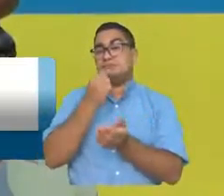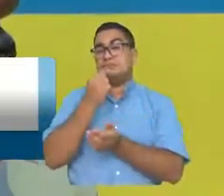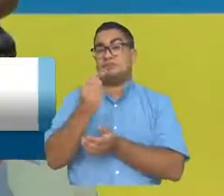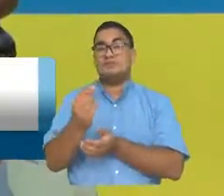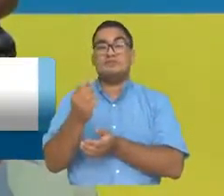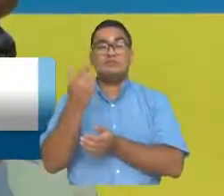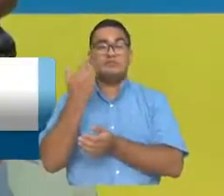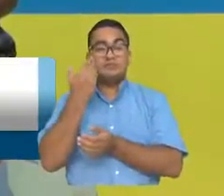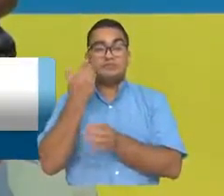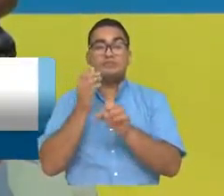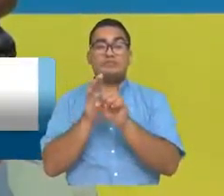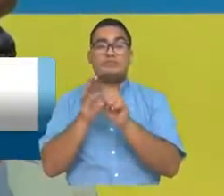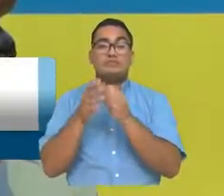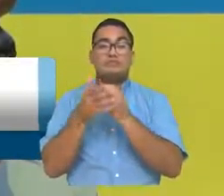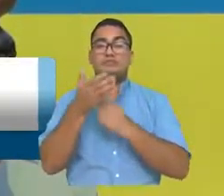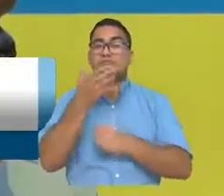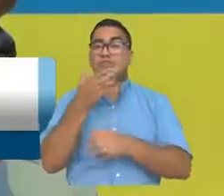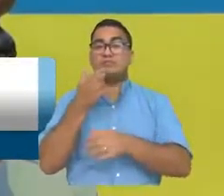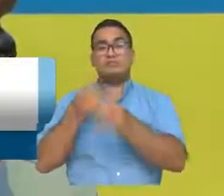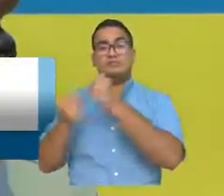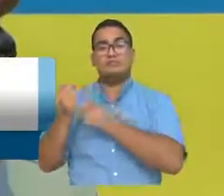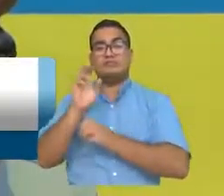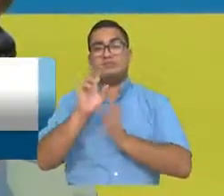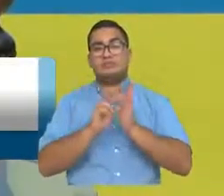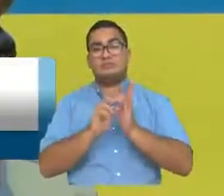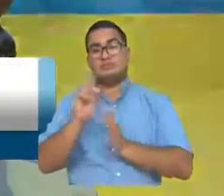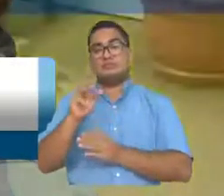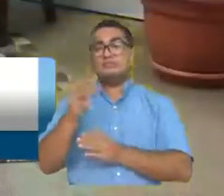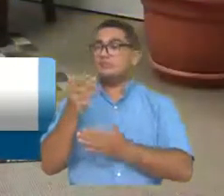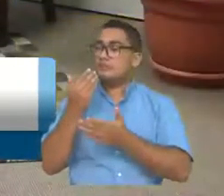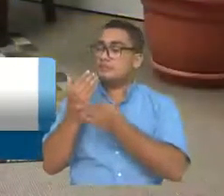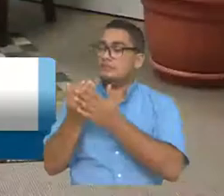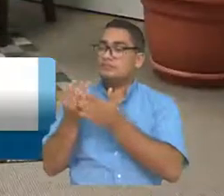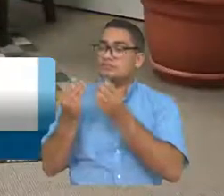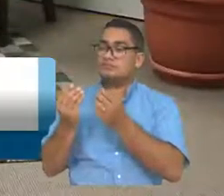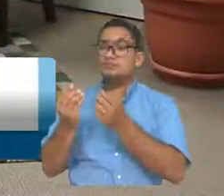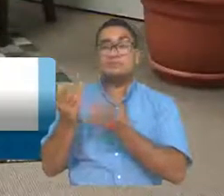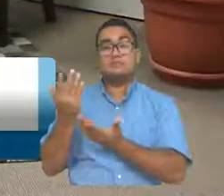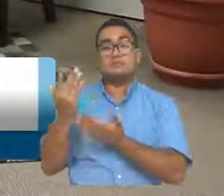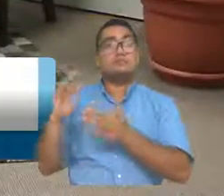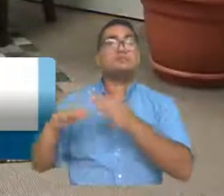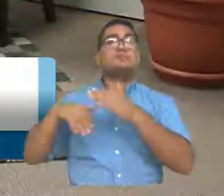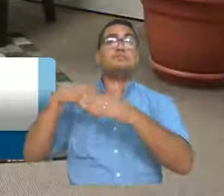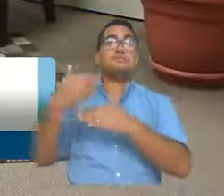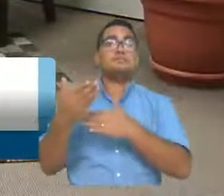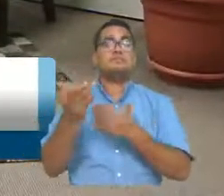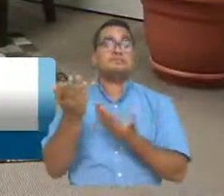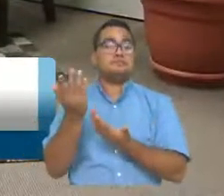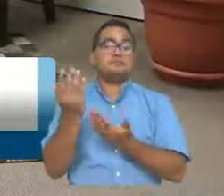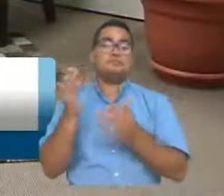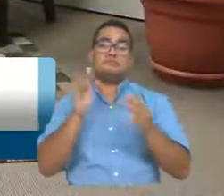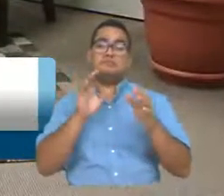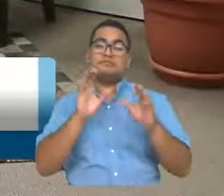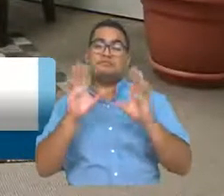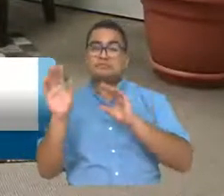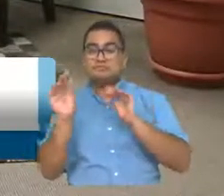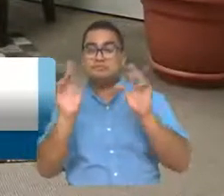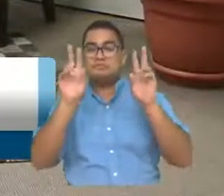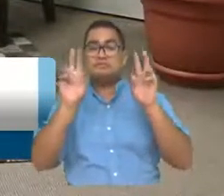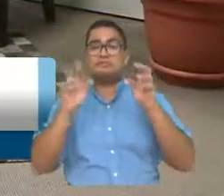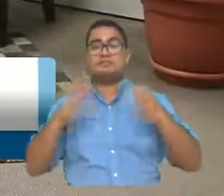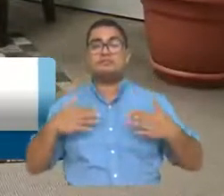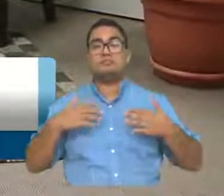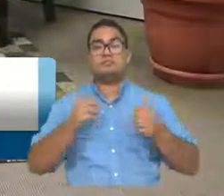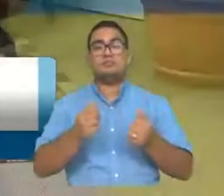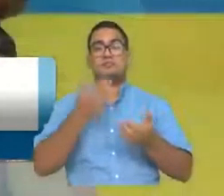Precisamente por eso se llama pandemia, porque todos los países ha viajado este virus procedente de Wuhan, China, donde